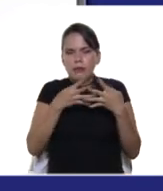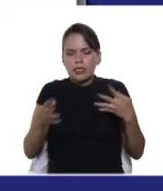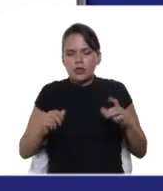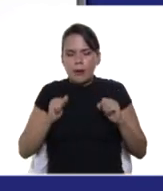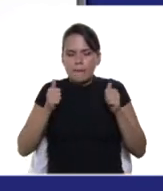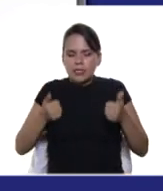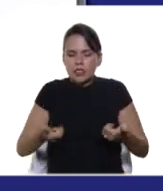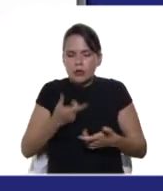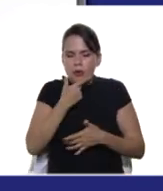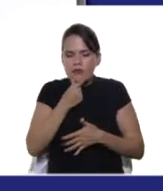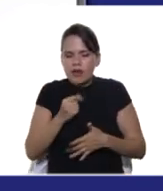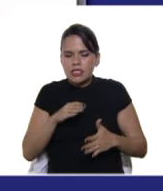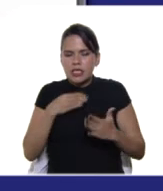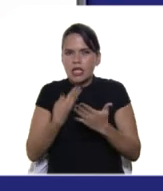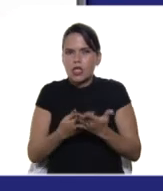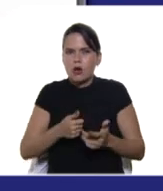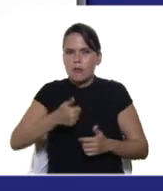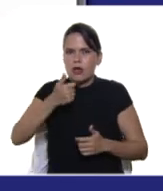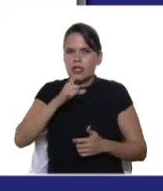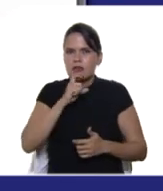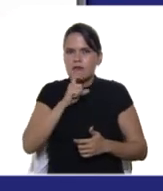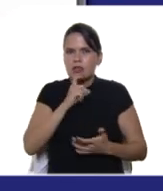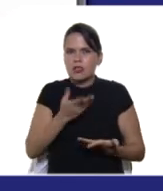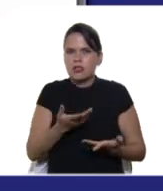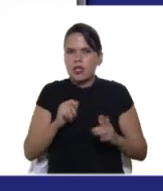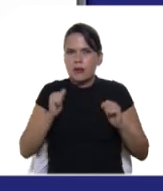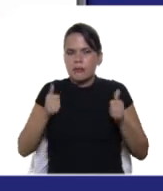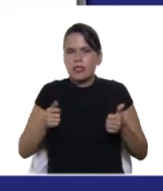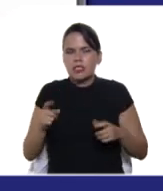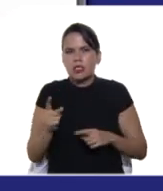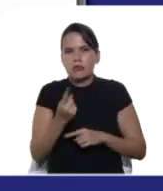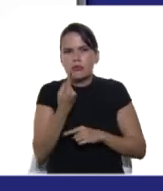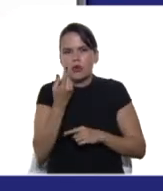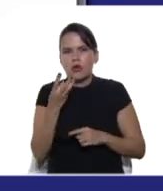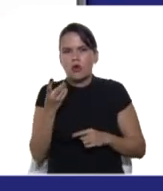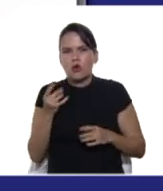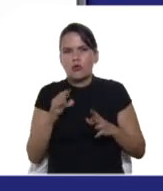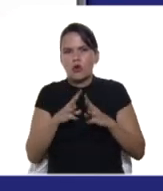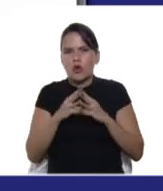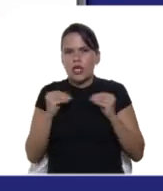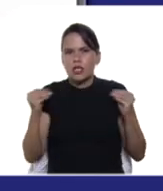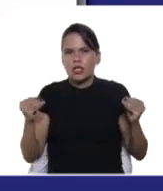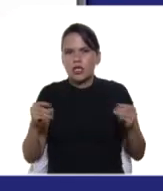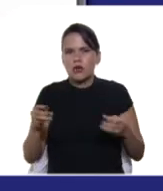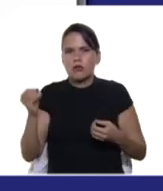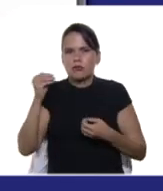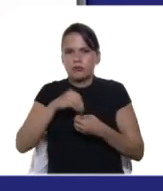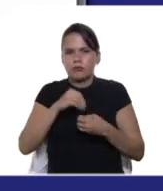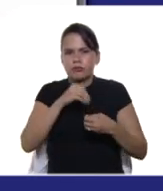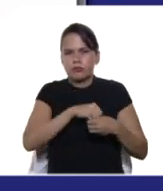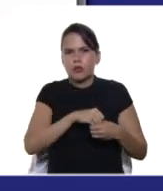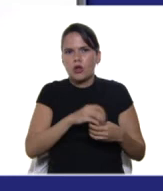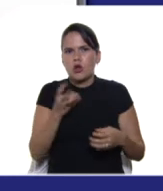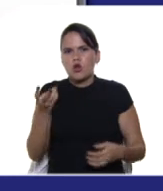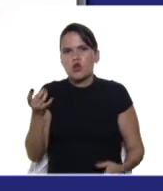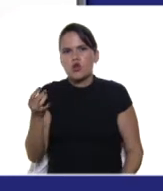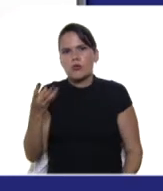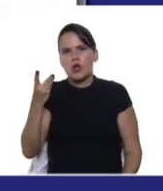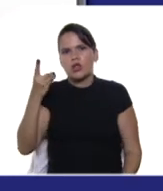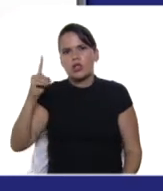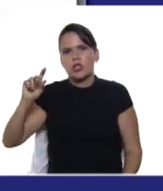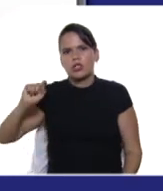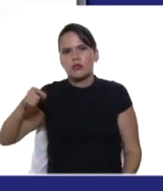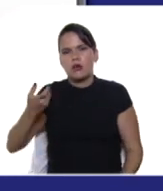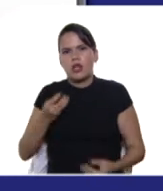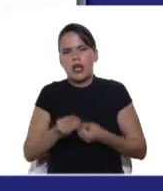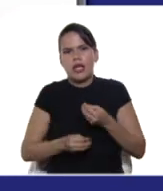a lo más complejo, iniciando primero con esos números enteros y luego ir agregando los números decimales. Hacer